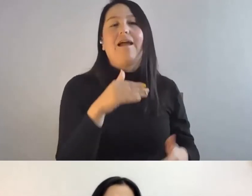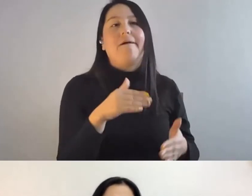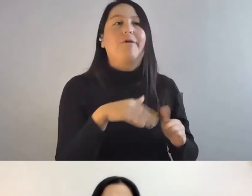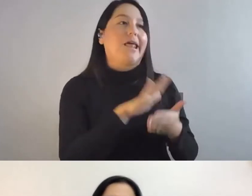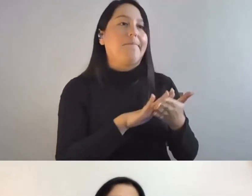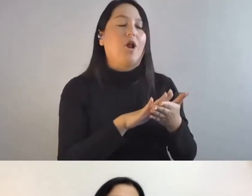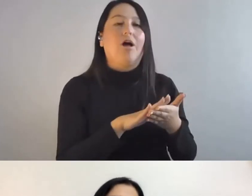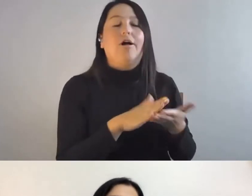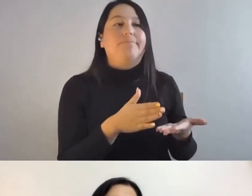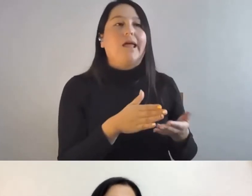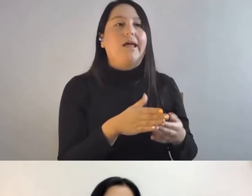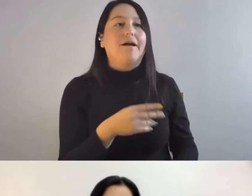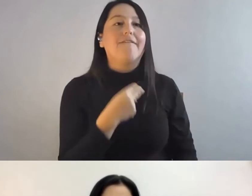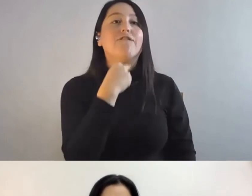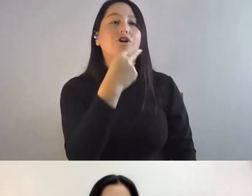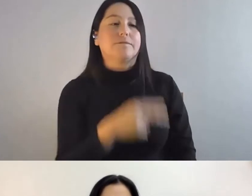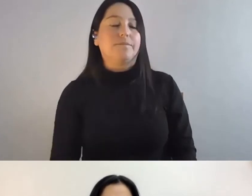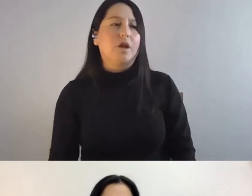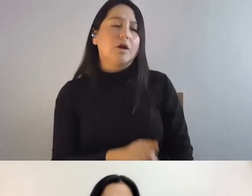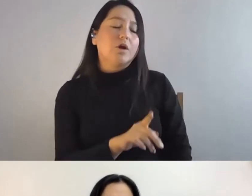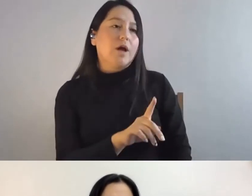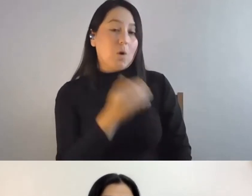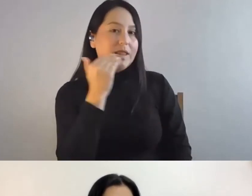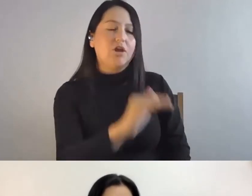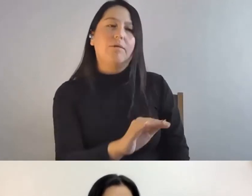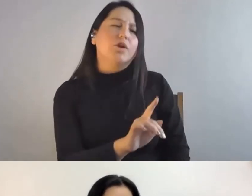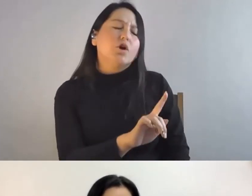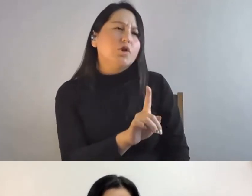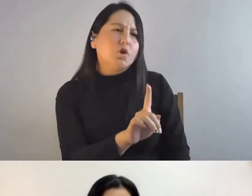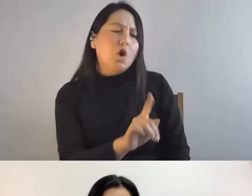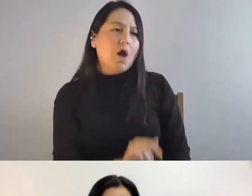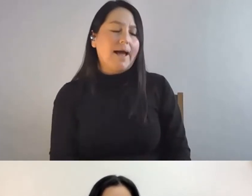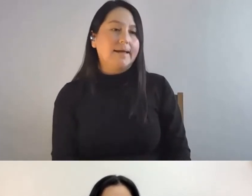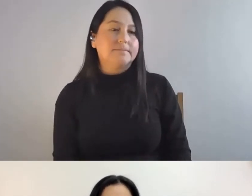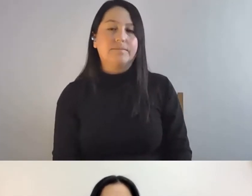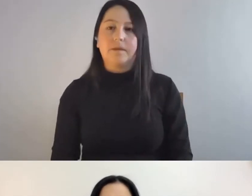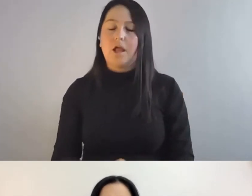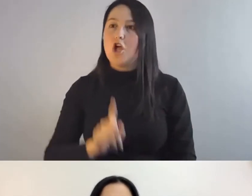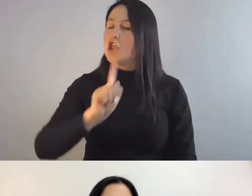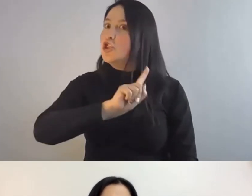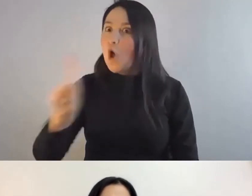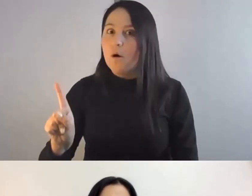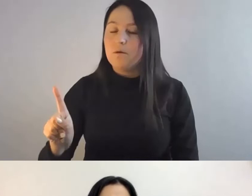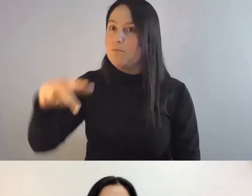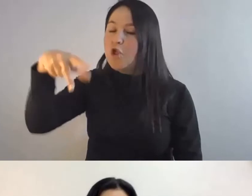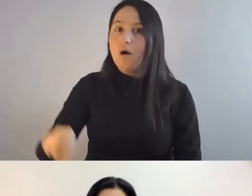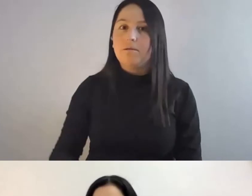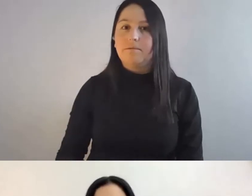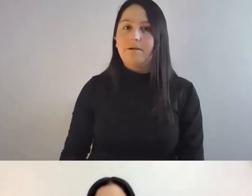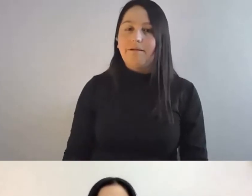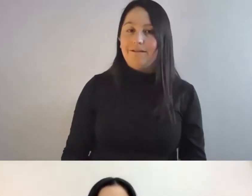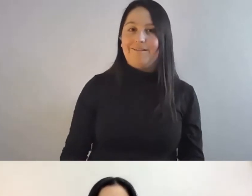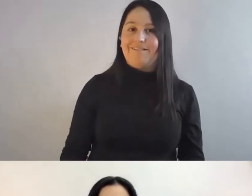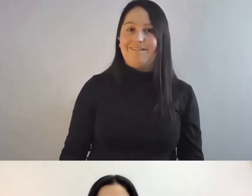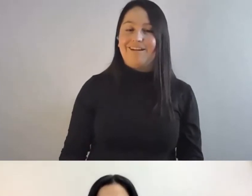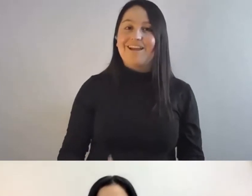cuando yo le digo a un niño, no lo hagas. A decirle, no lo hagas. Es como ahí, por ejemplo, ahí, si